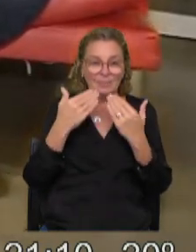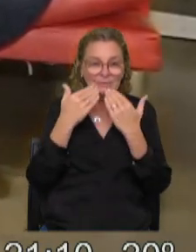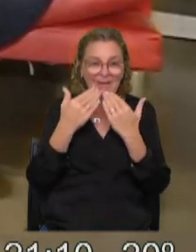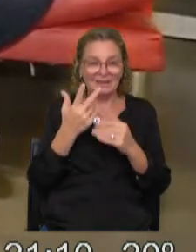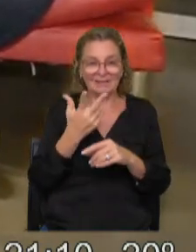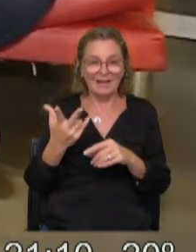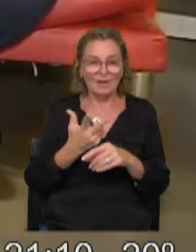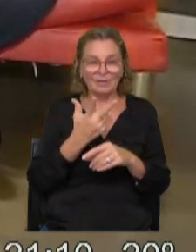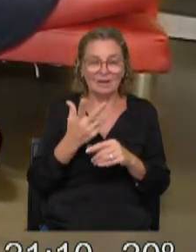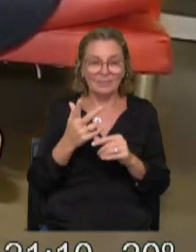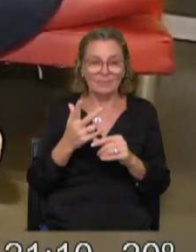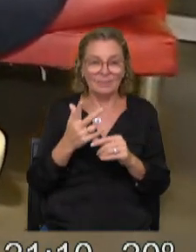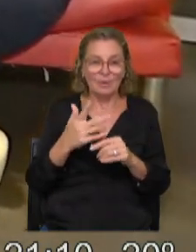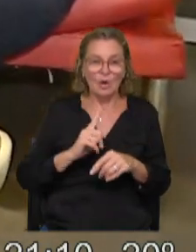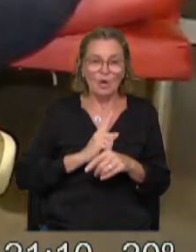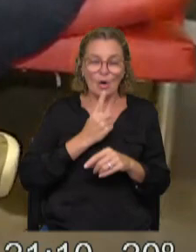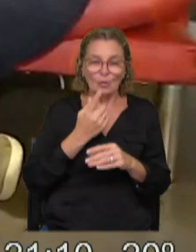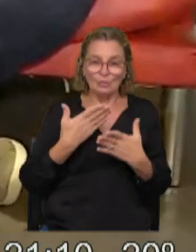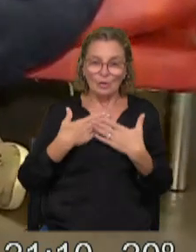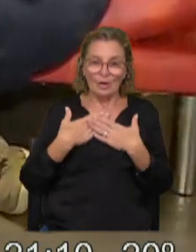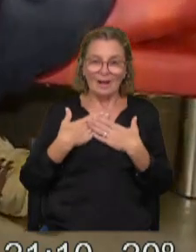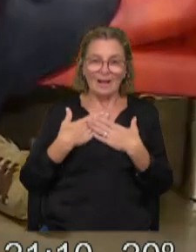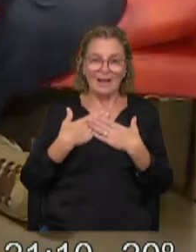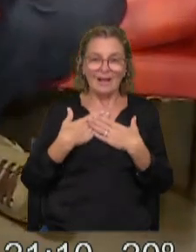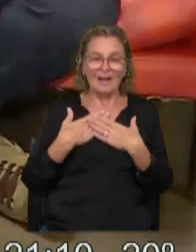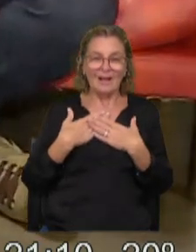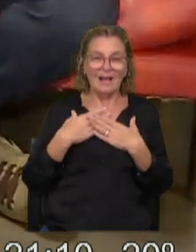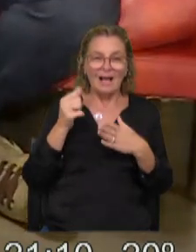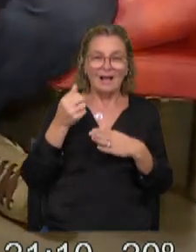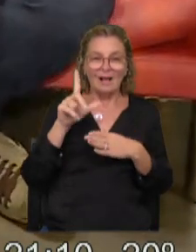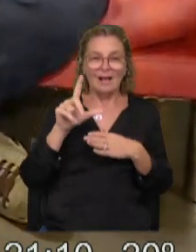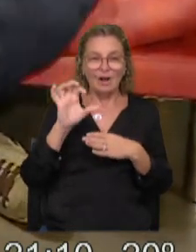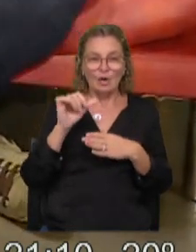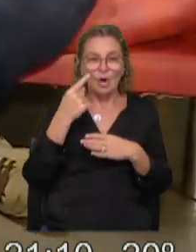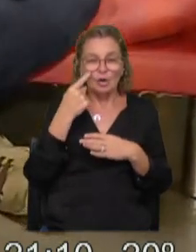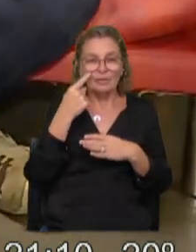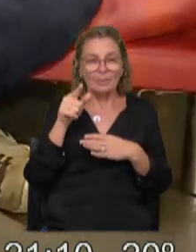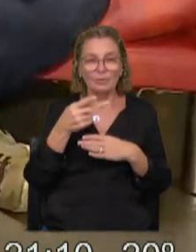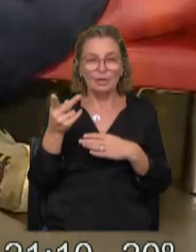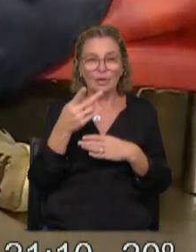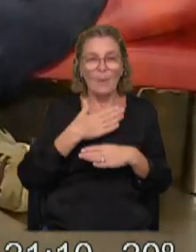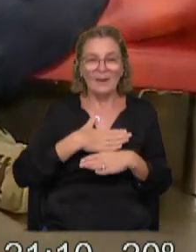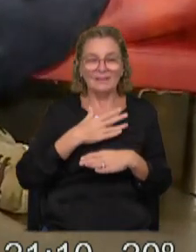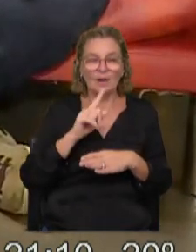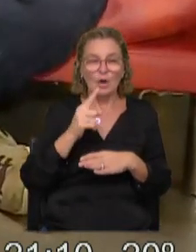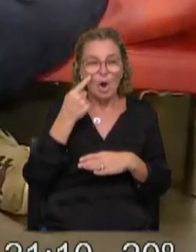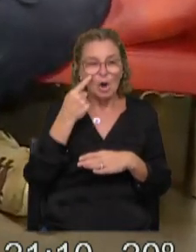los tres por acompañarme, un honor realmente. Bueno, a Carlos lo conocía, pero ustedes no tenían el placer de conocerles.